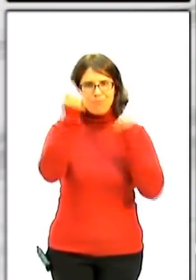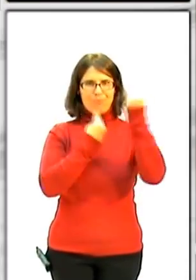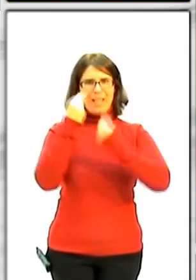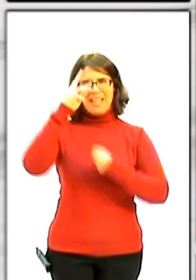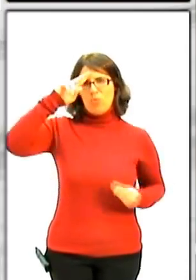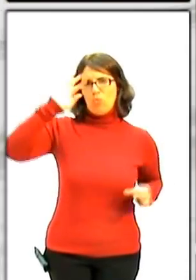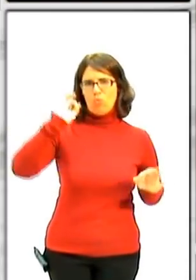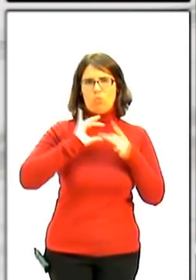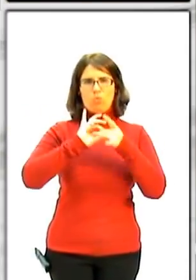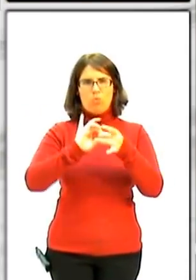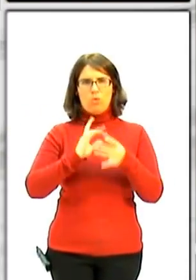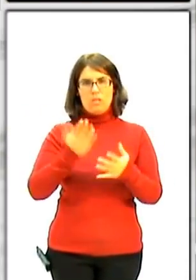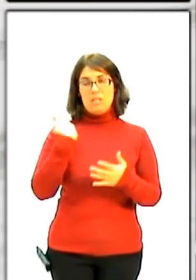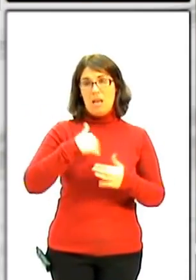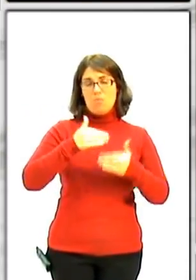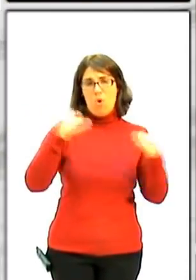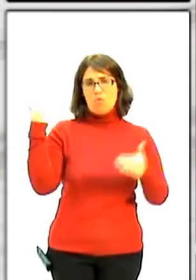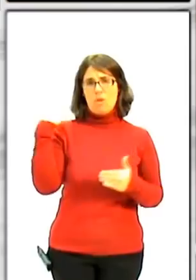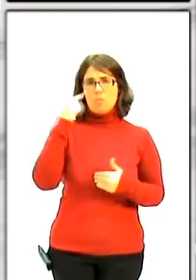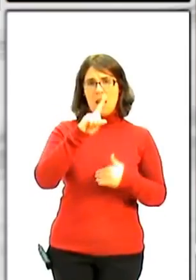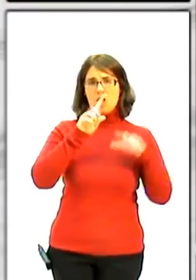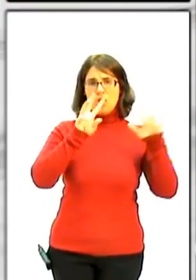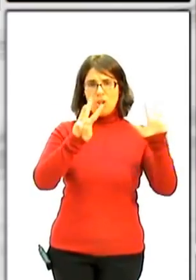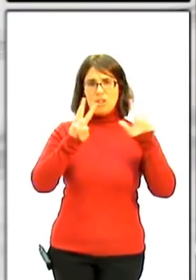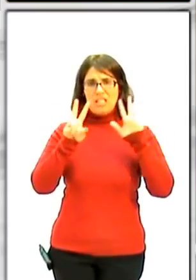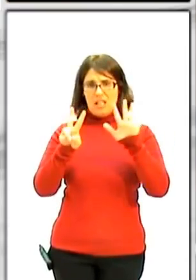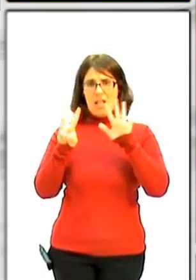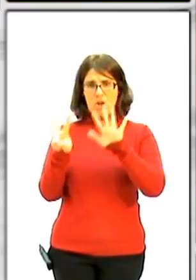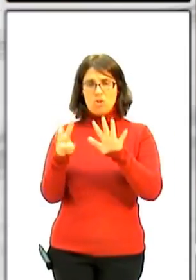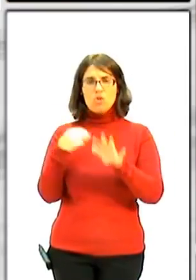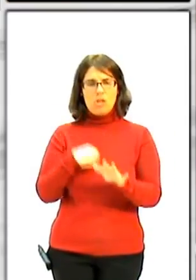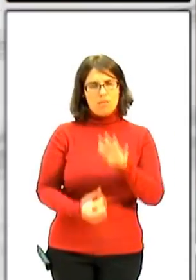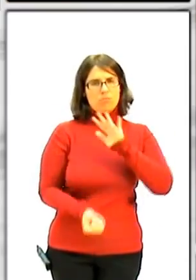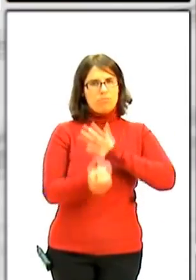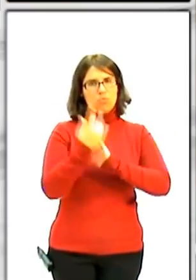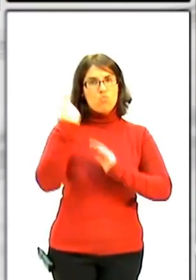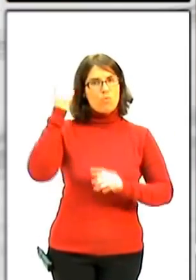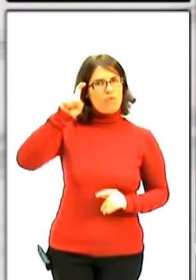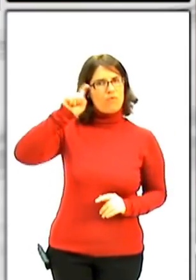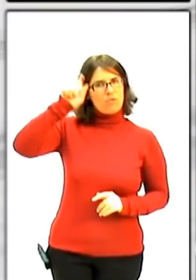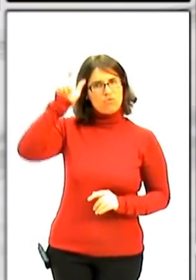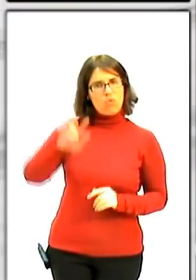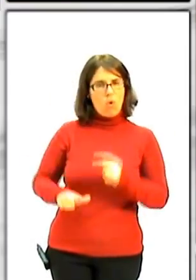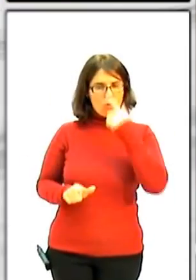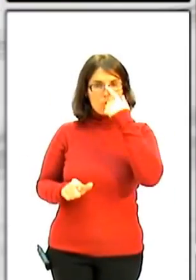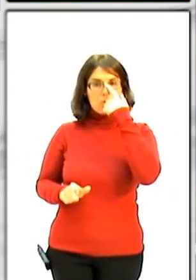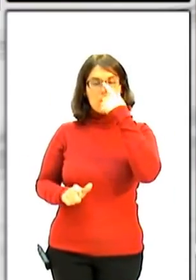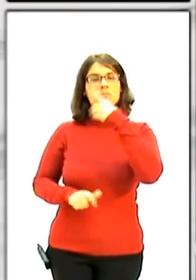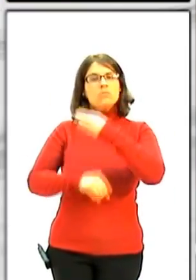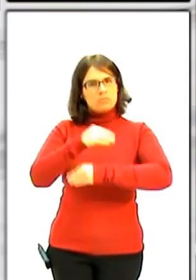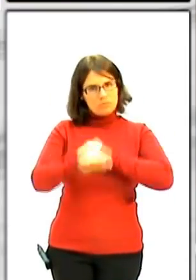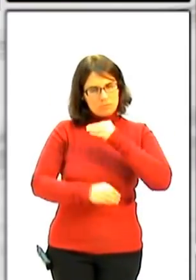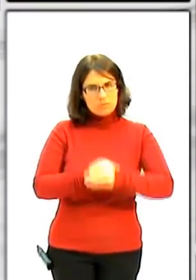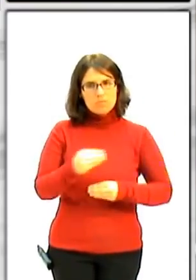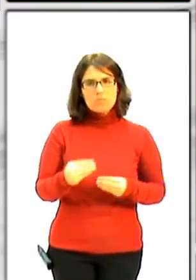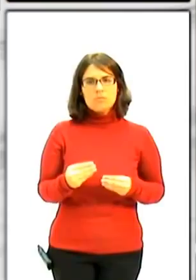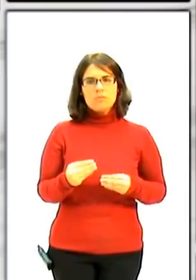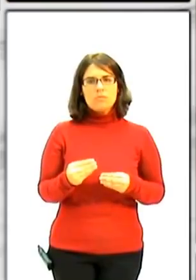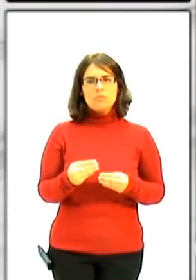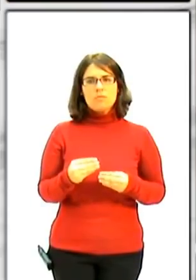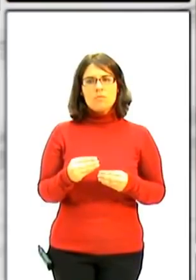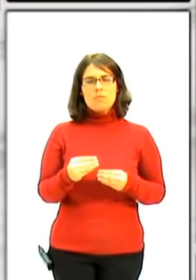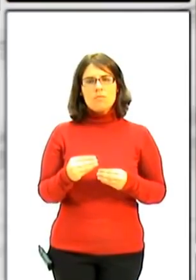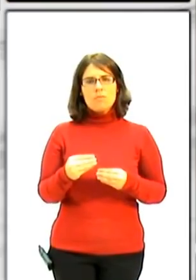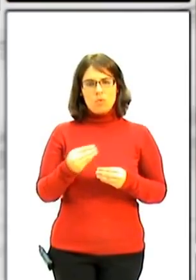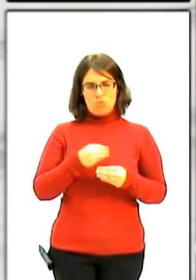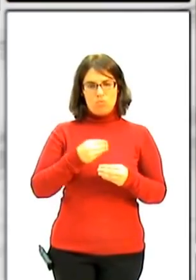en relieve. Ya en 1878 se hizo, un profesor llevó a cabo la realización de un